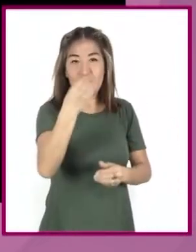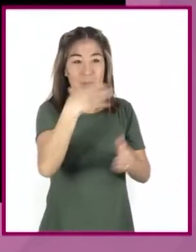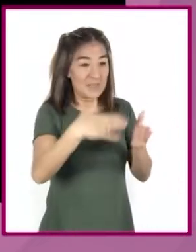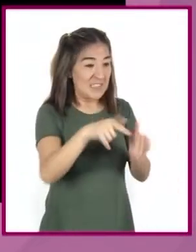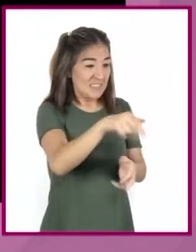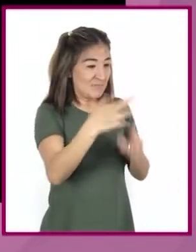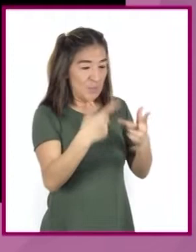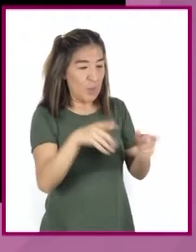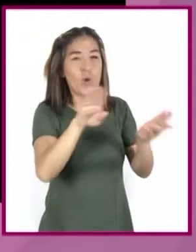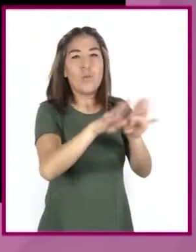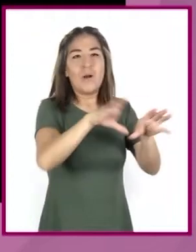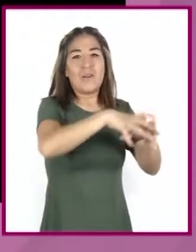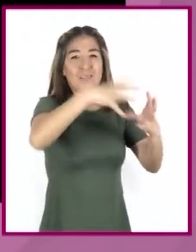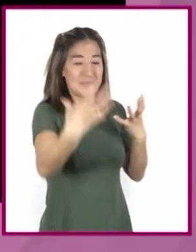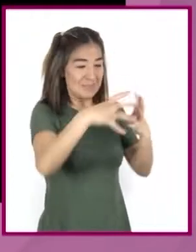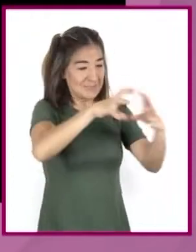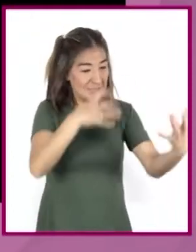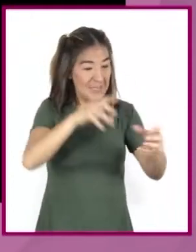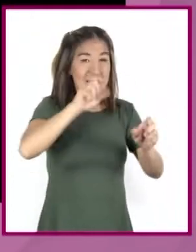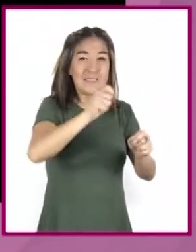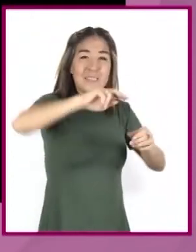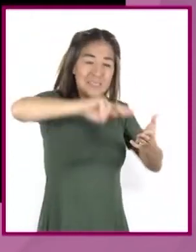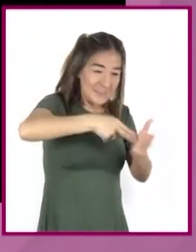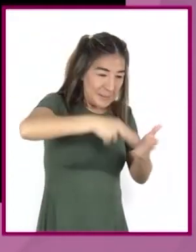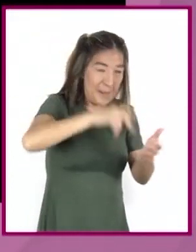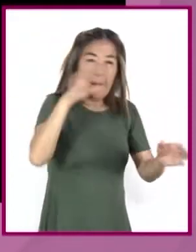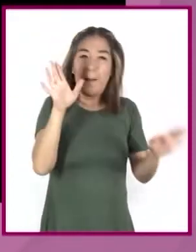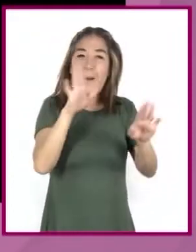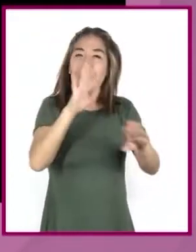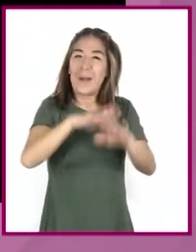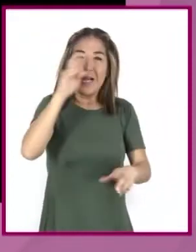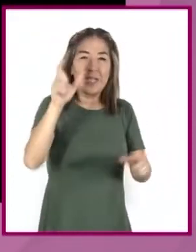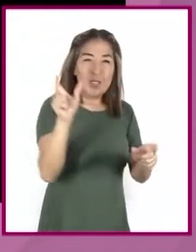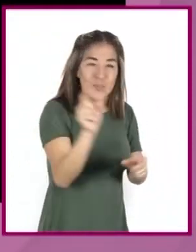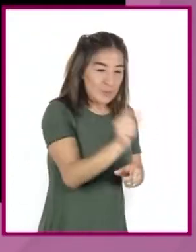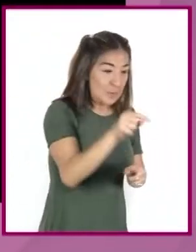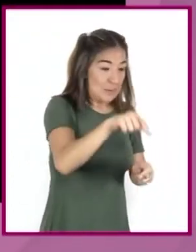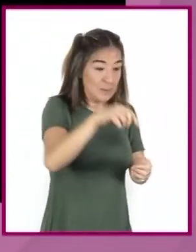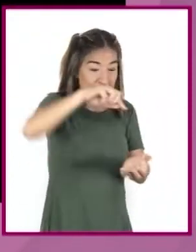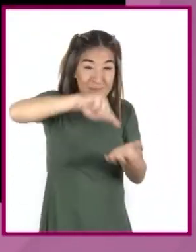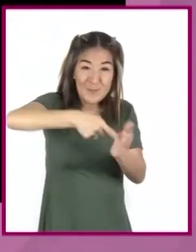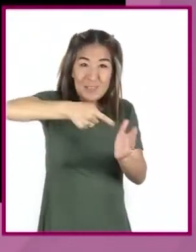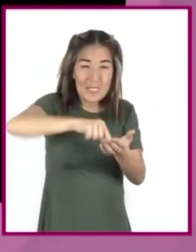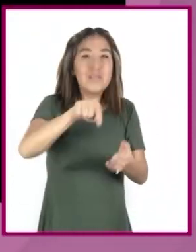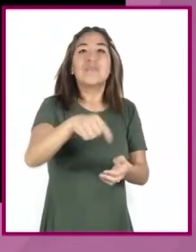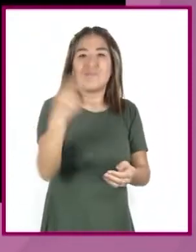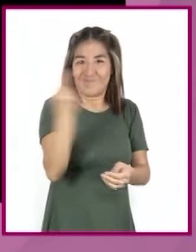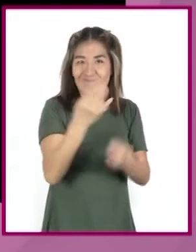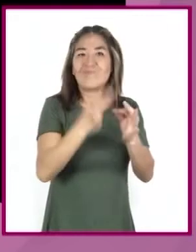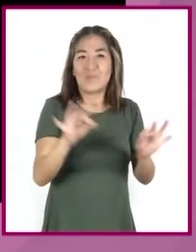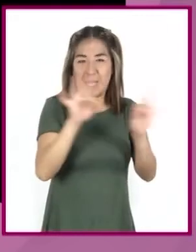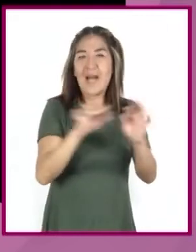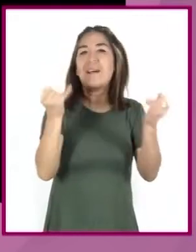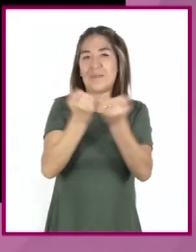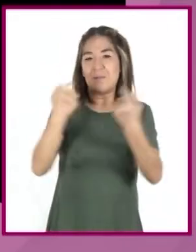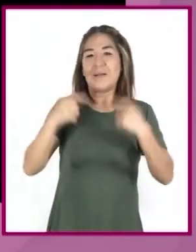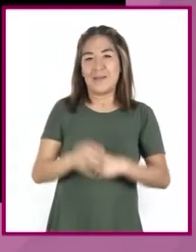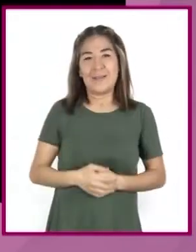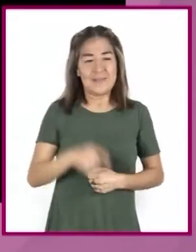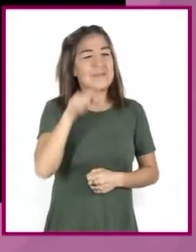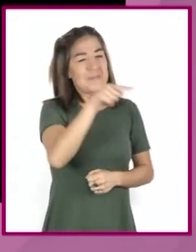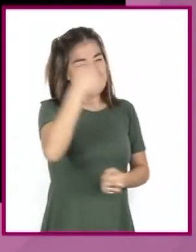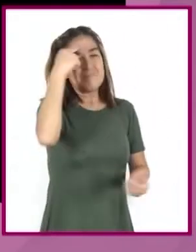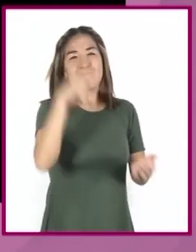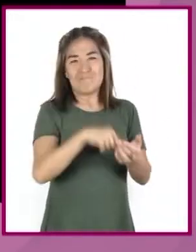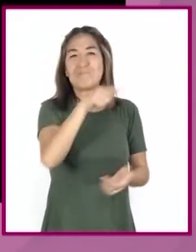en todos sus componentes hasta llegar a partes muy pequeñas. Cada tornillo cuenta. Creo que tienes un poco de